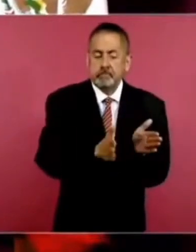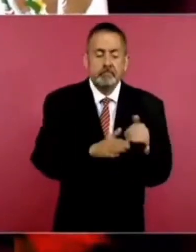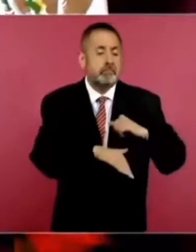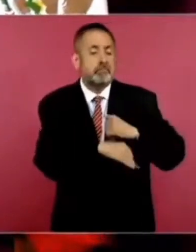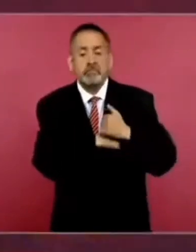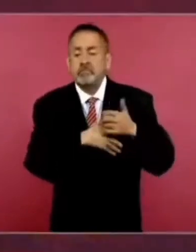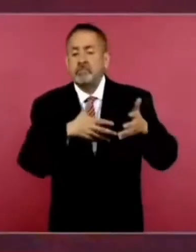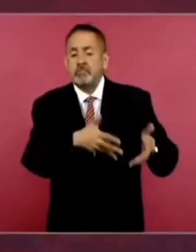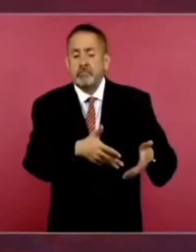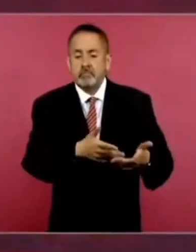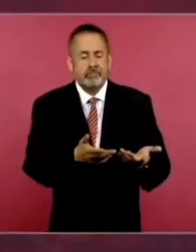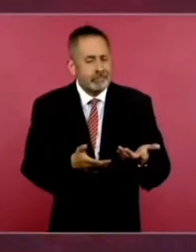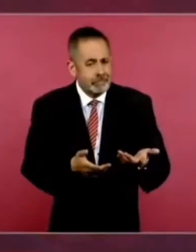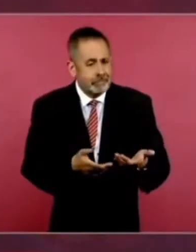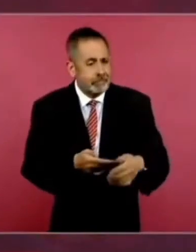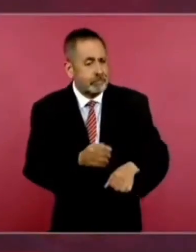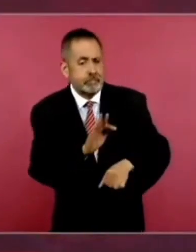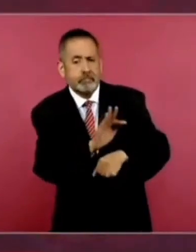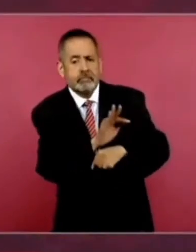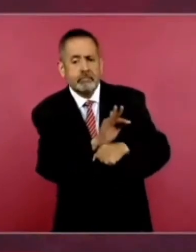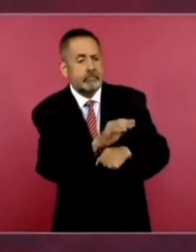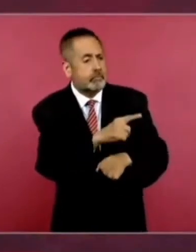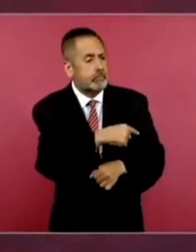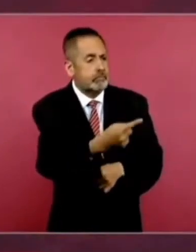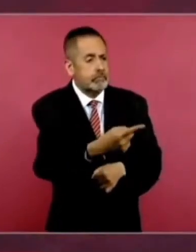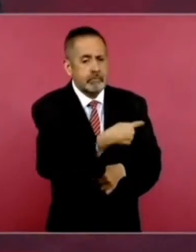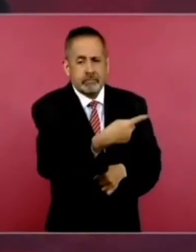defender su